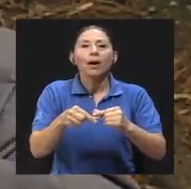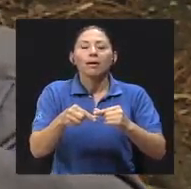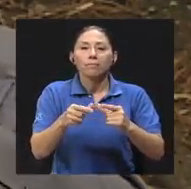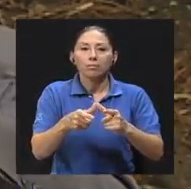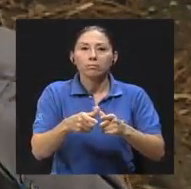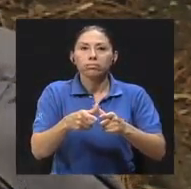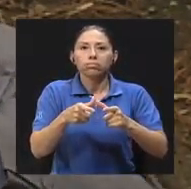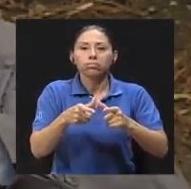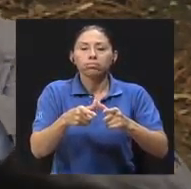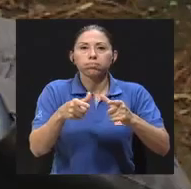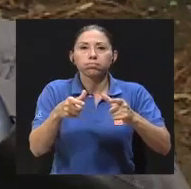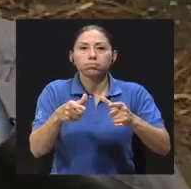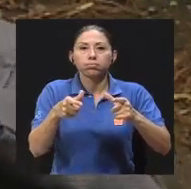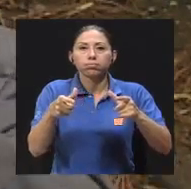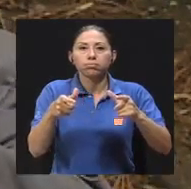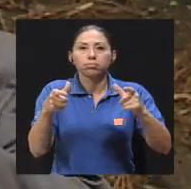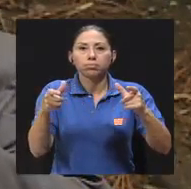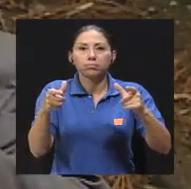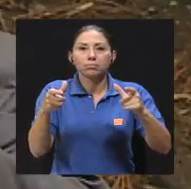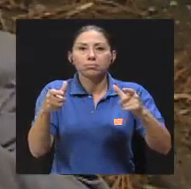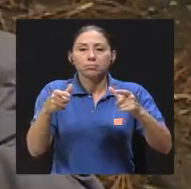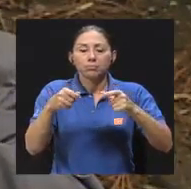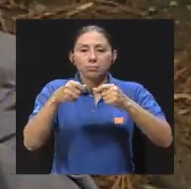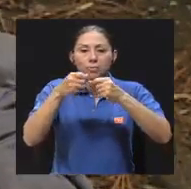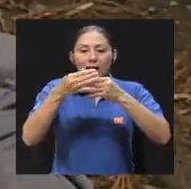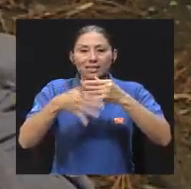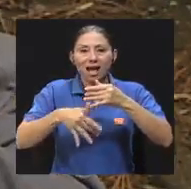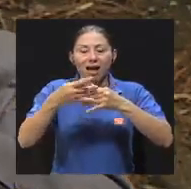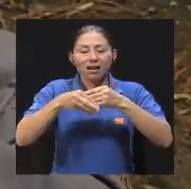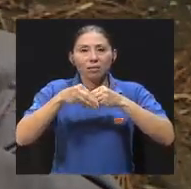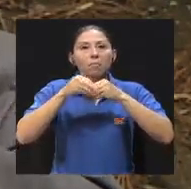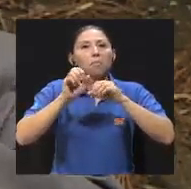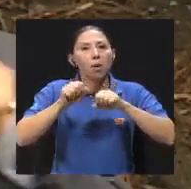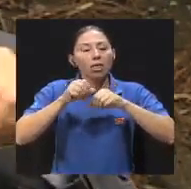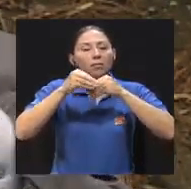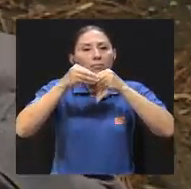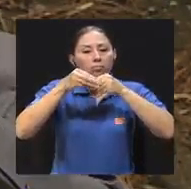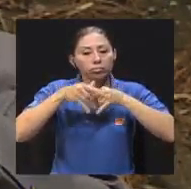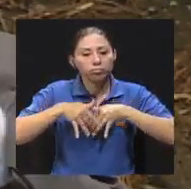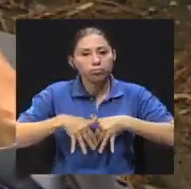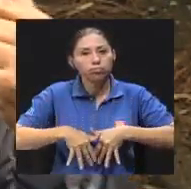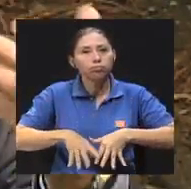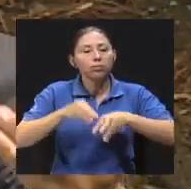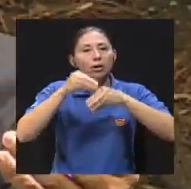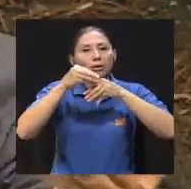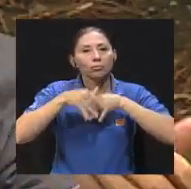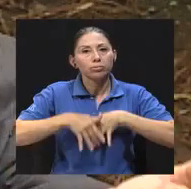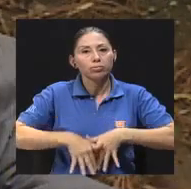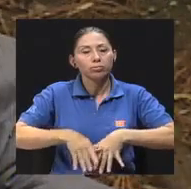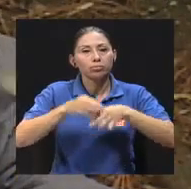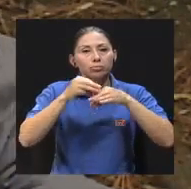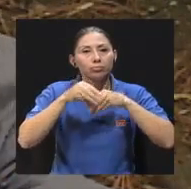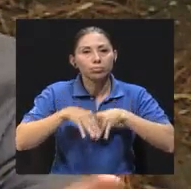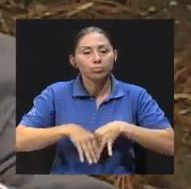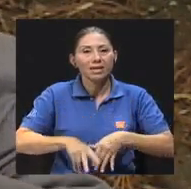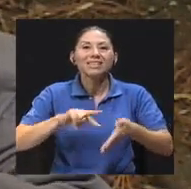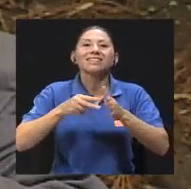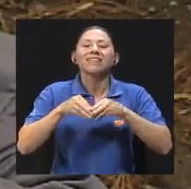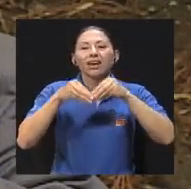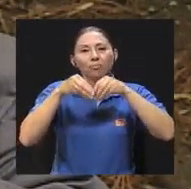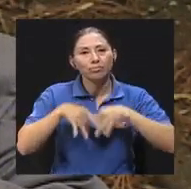además va creciendo y puede, por la sangre, mandar células a otros órganos. Y entonces lo que hablamos cuando hablamos de